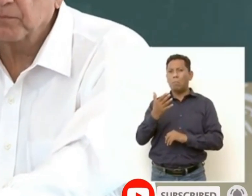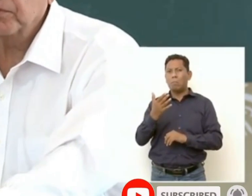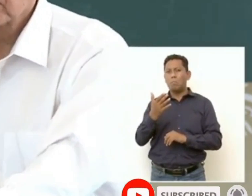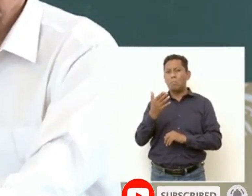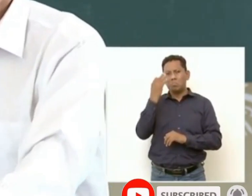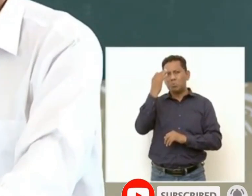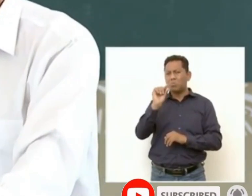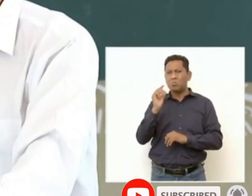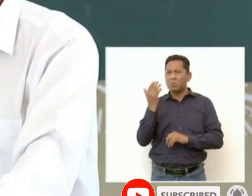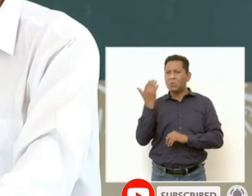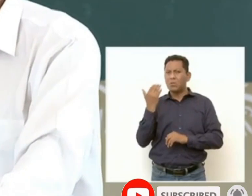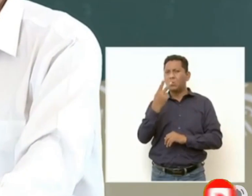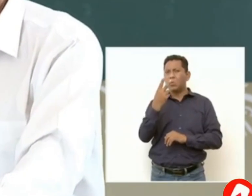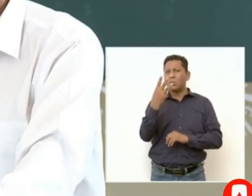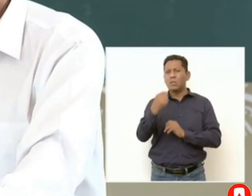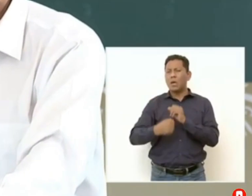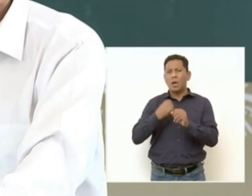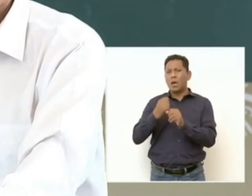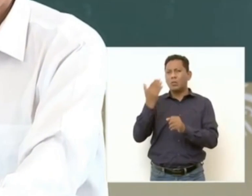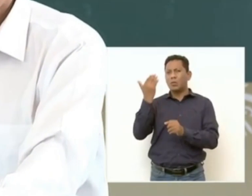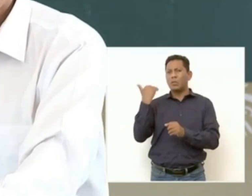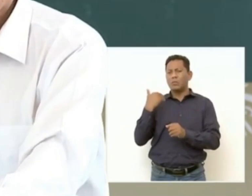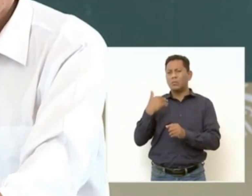poco tiempo, 2, 3 años,